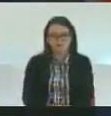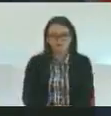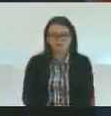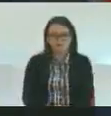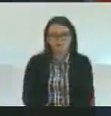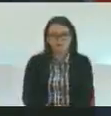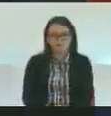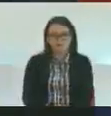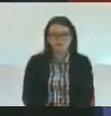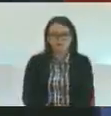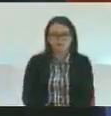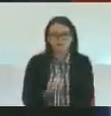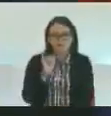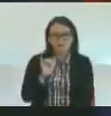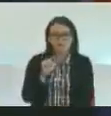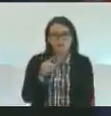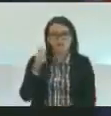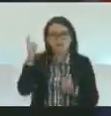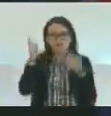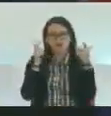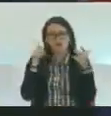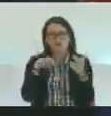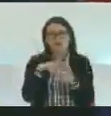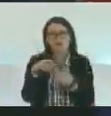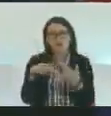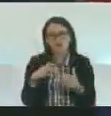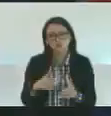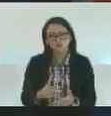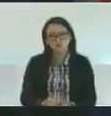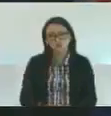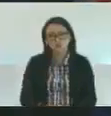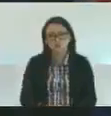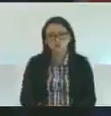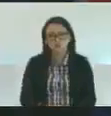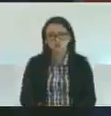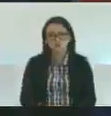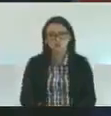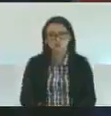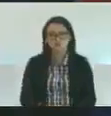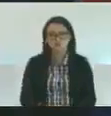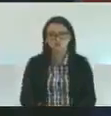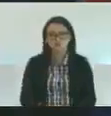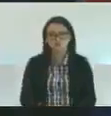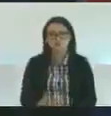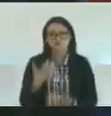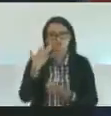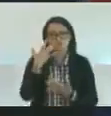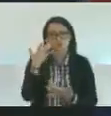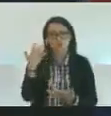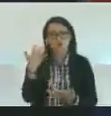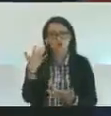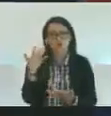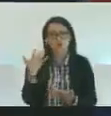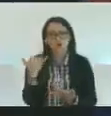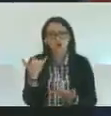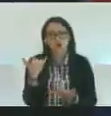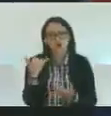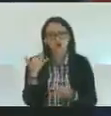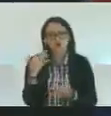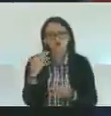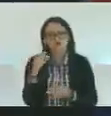Fue nuestro comandante Chávez y la revolución la que visualizó la Guayana que tenemos que